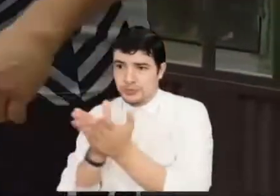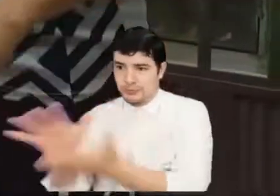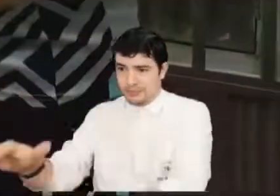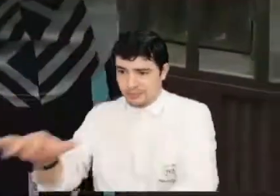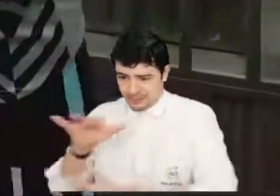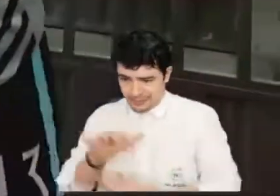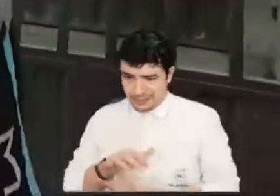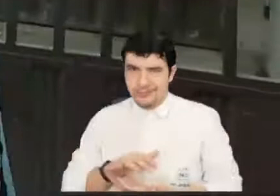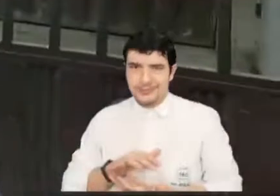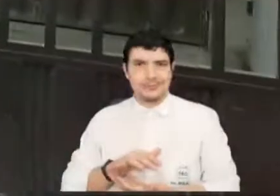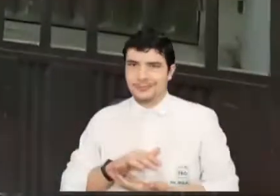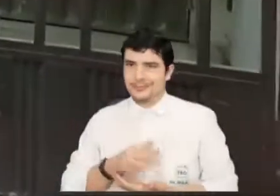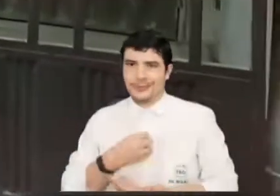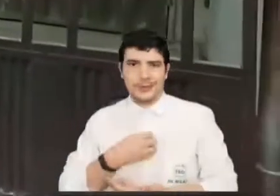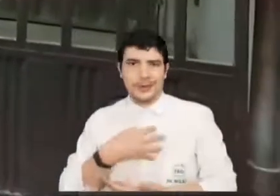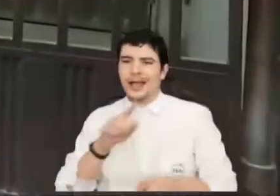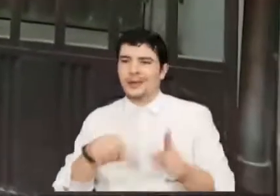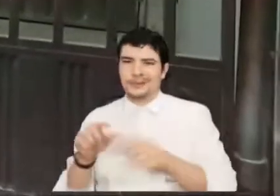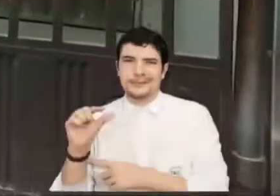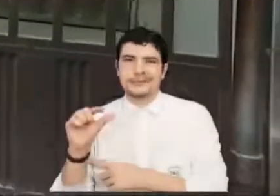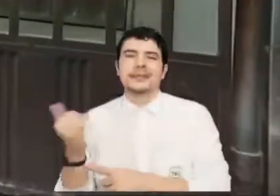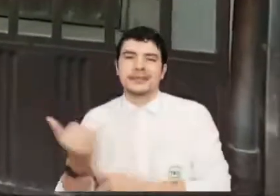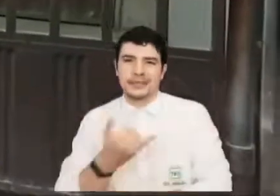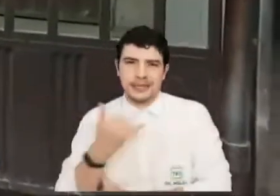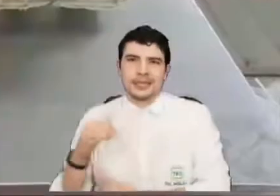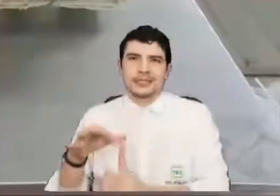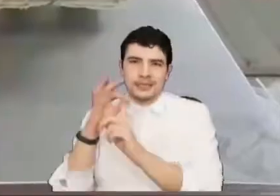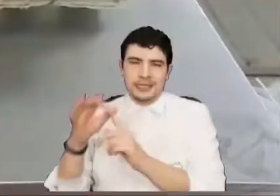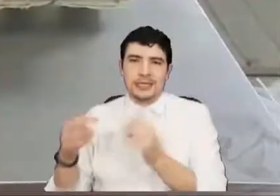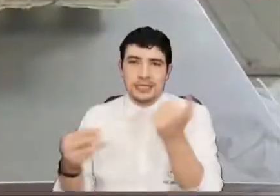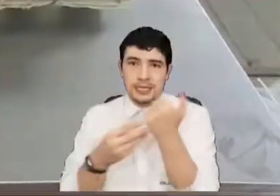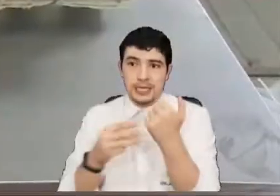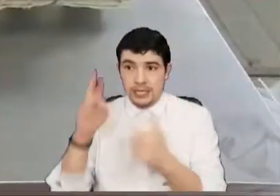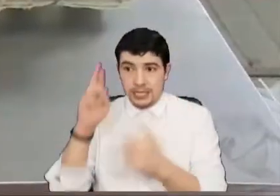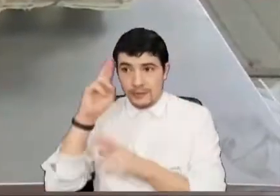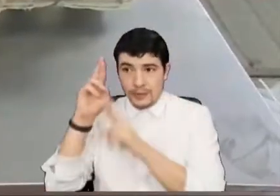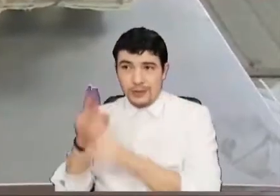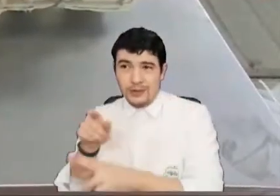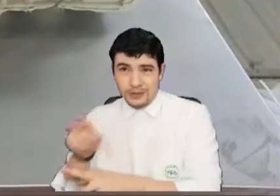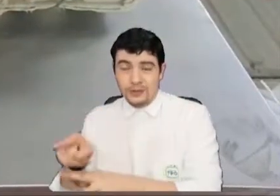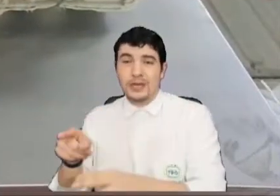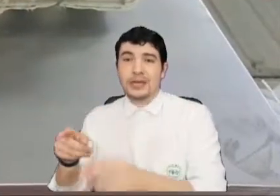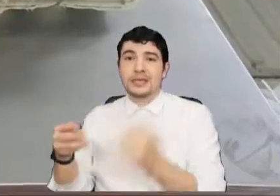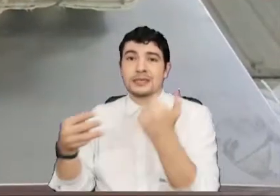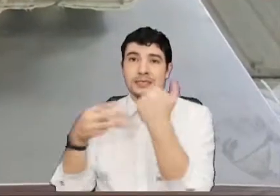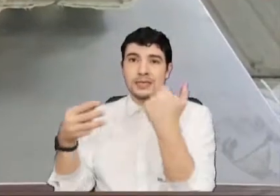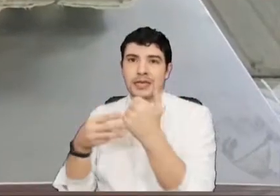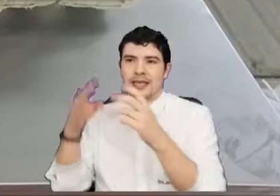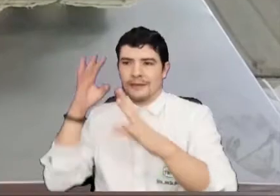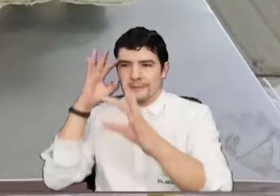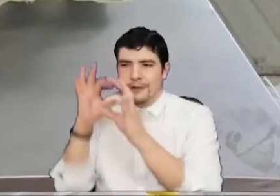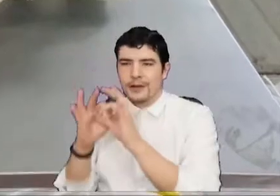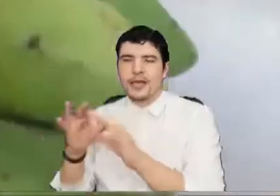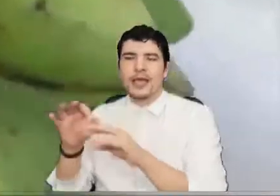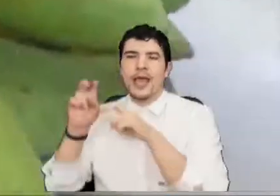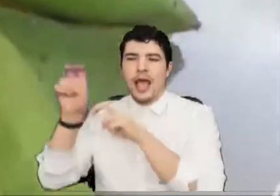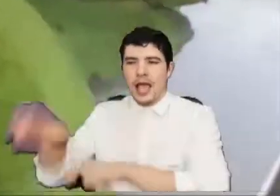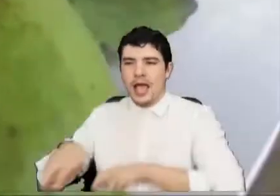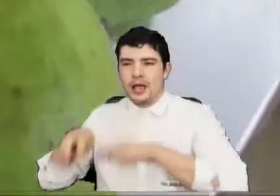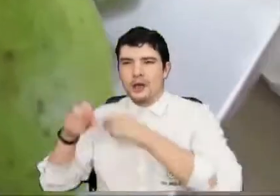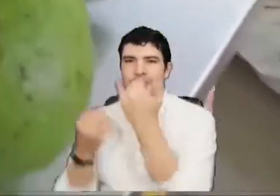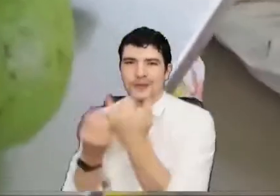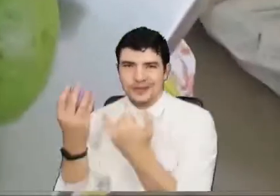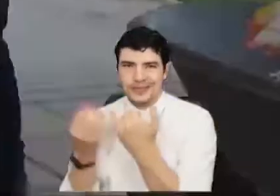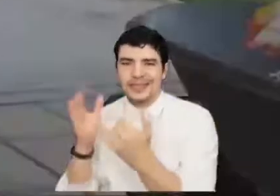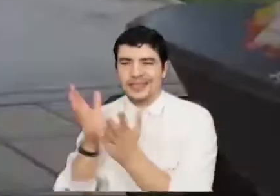varias carreras técnicas enfocadas a la agroindustria. Los estudiantes aprenden técnicas de cultivos en estas áreas, pero a su